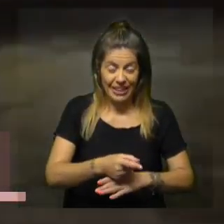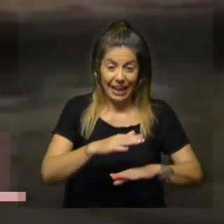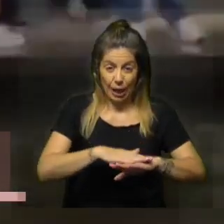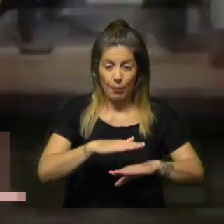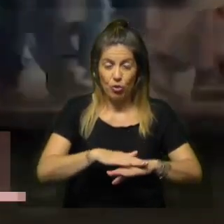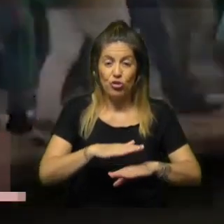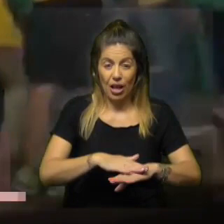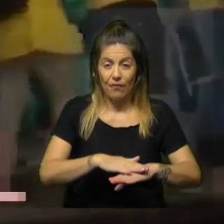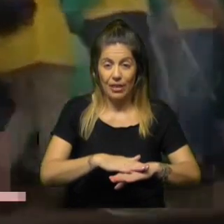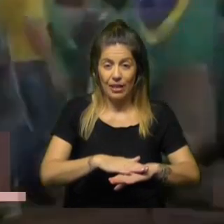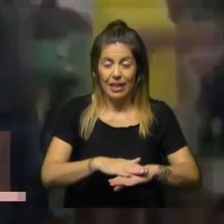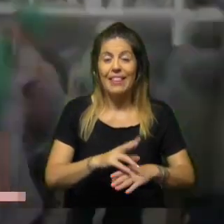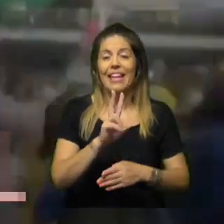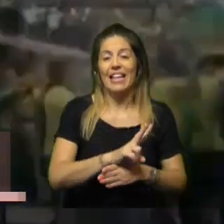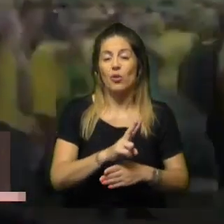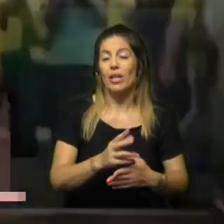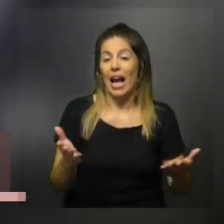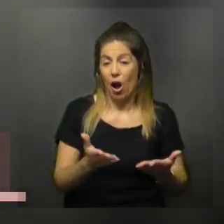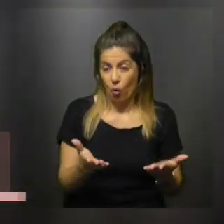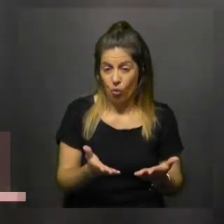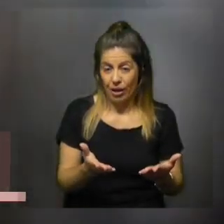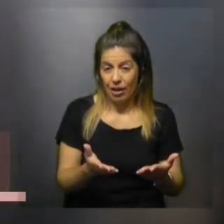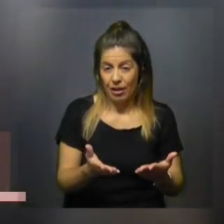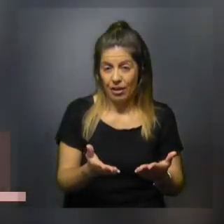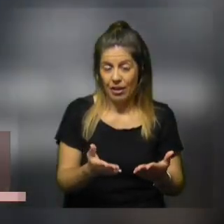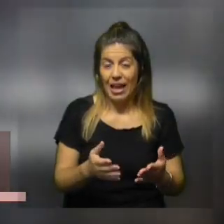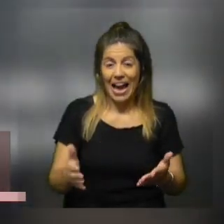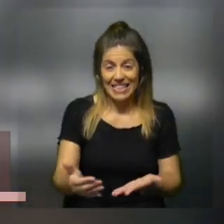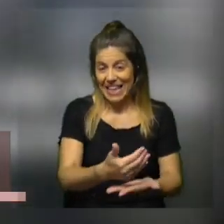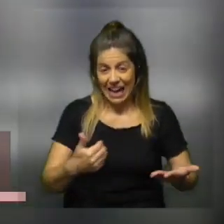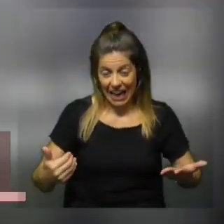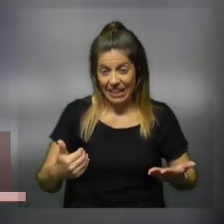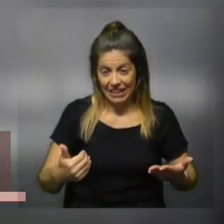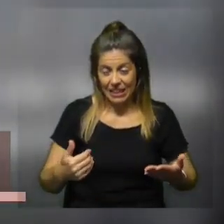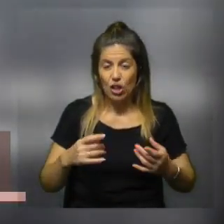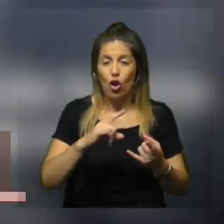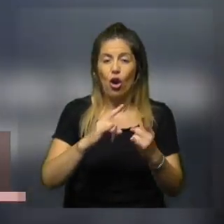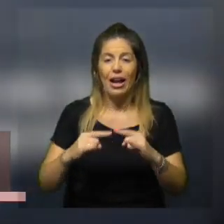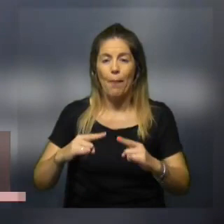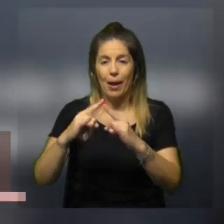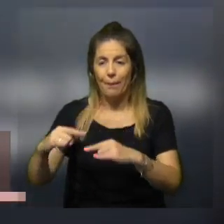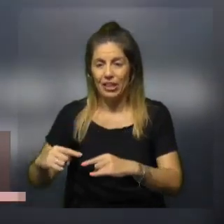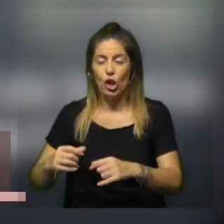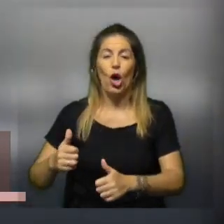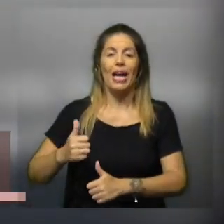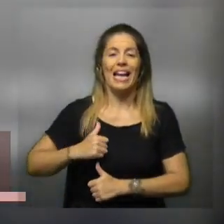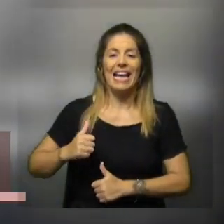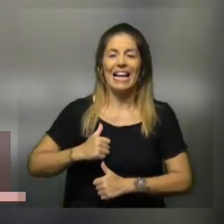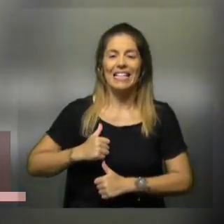encargado de la seguridad ahora del Distrito Federal, a quitarlos, a retirarlos, el ejército, en una